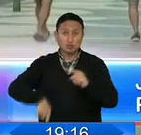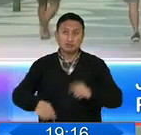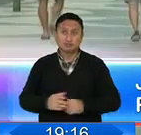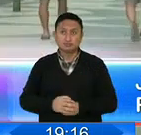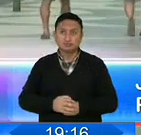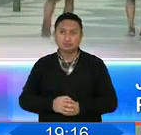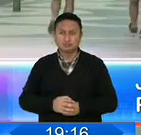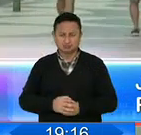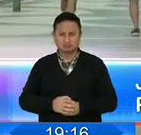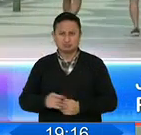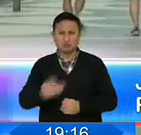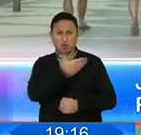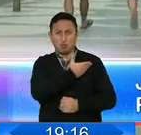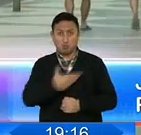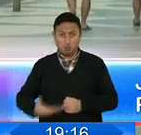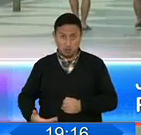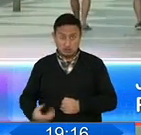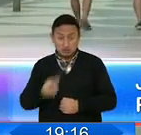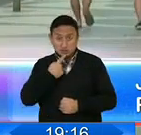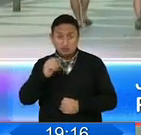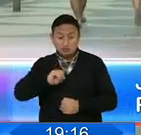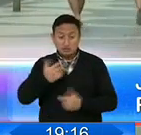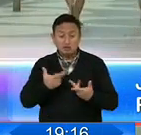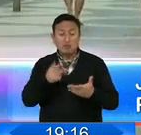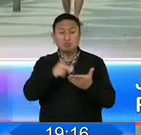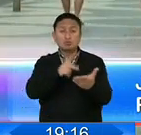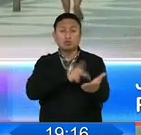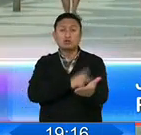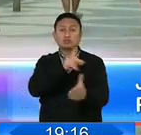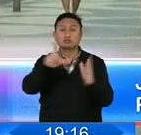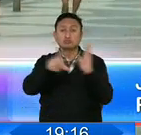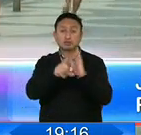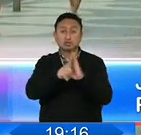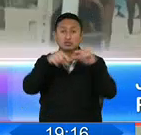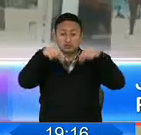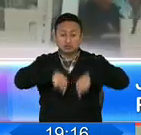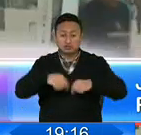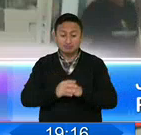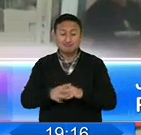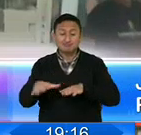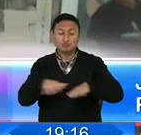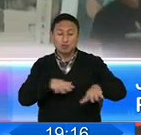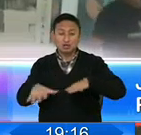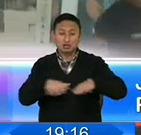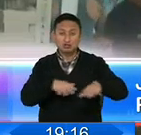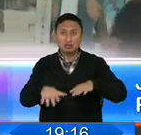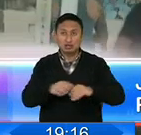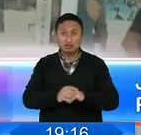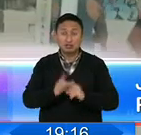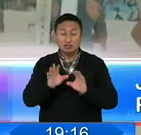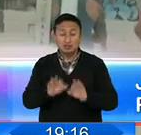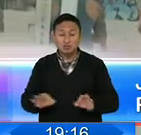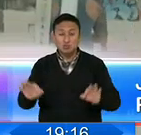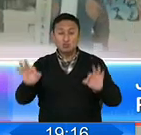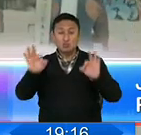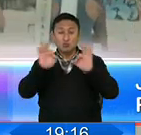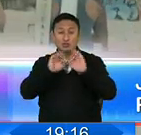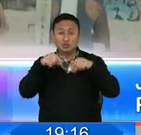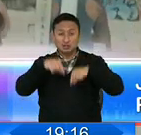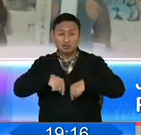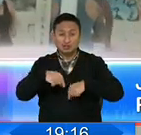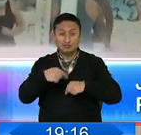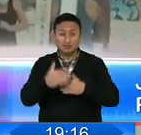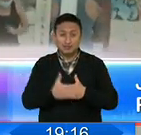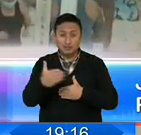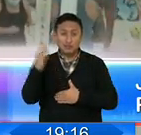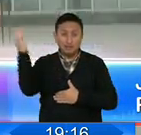Bolsonaro además advirtió que también prepara un proyecto de ley que determinará qué actividades deben considerarse esenciales durante la pandemia. Es